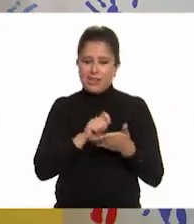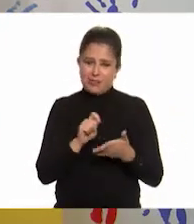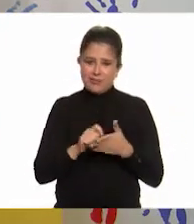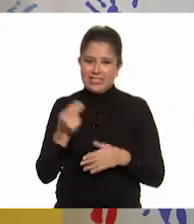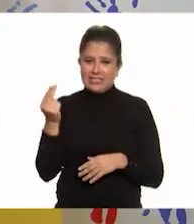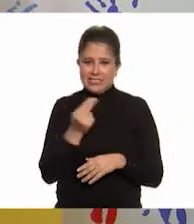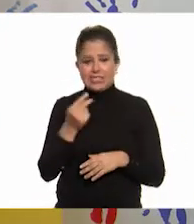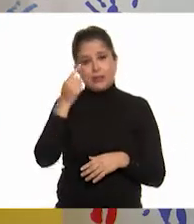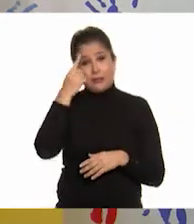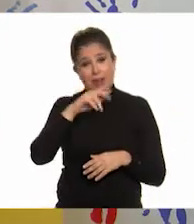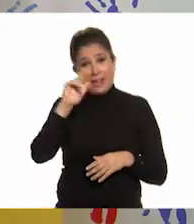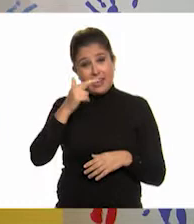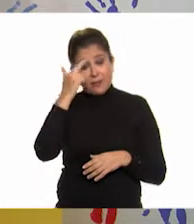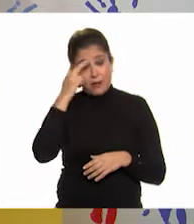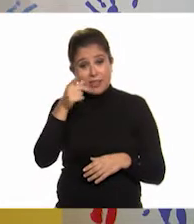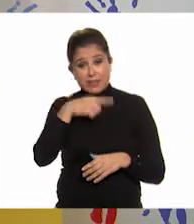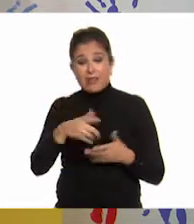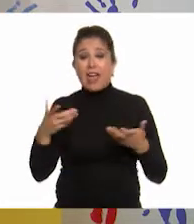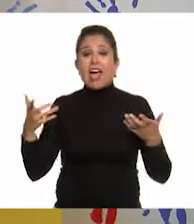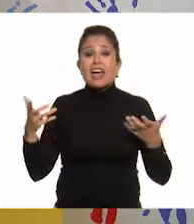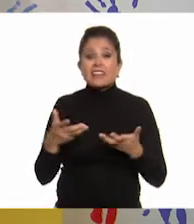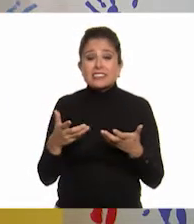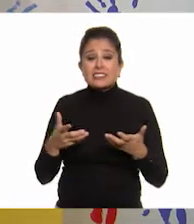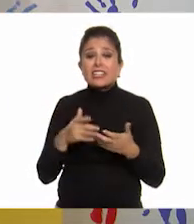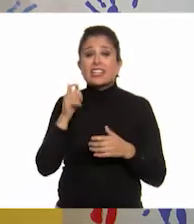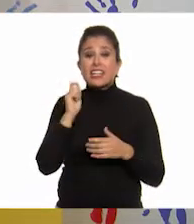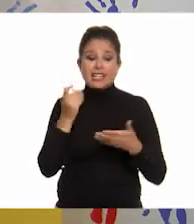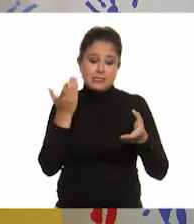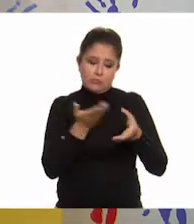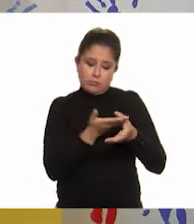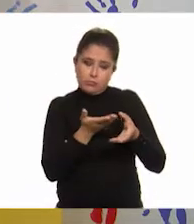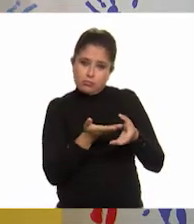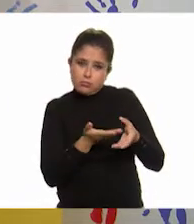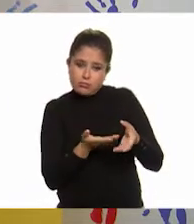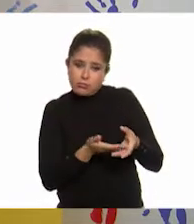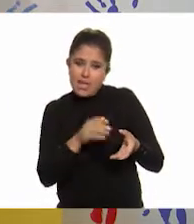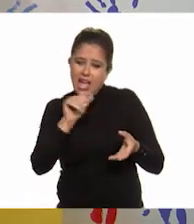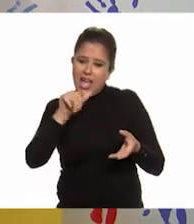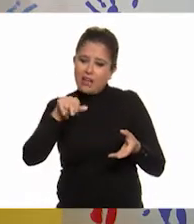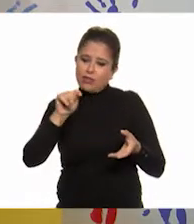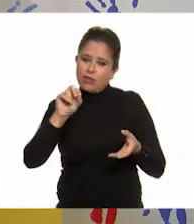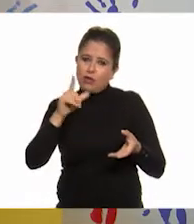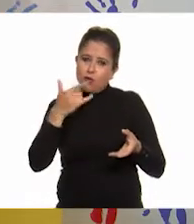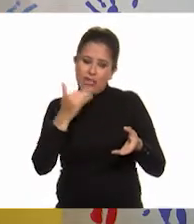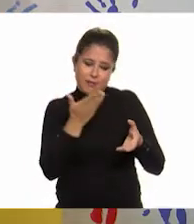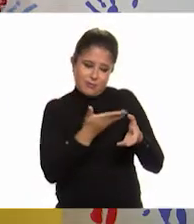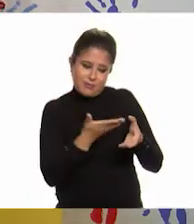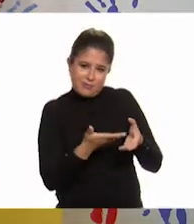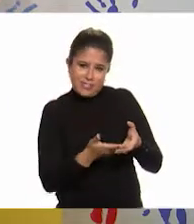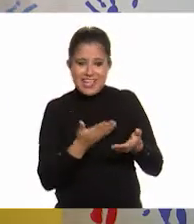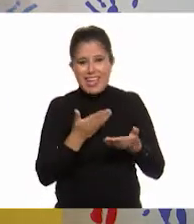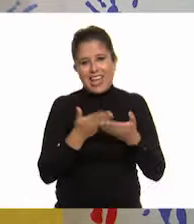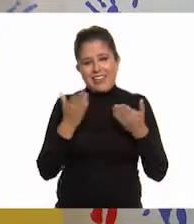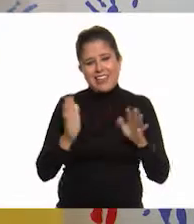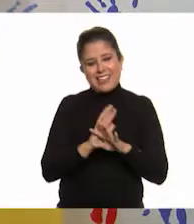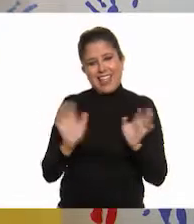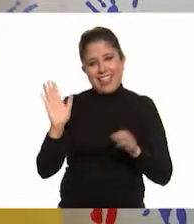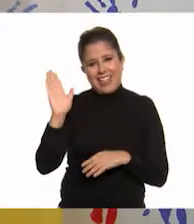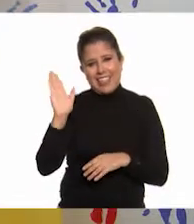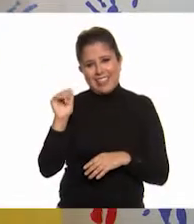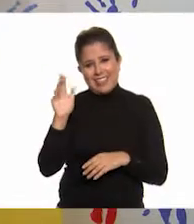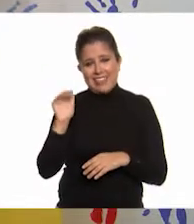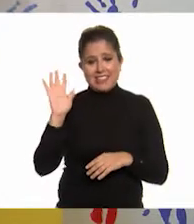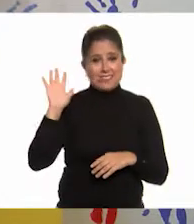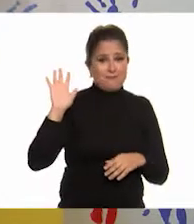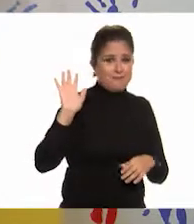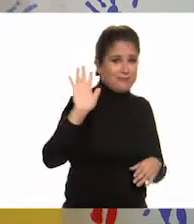registrar, porque recuerden que vamos a hacer una antología. Recuérdenlo. Y pues ahora sí, nos vamos a despedir. Denme